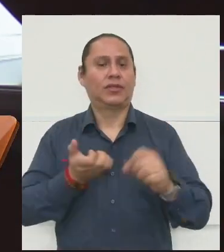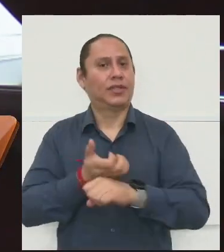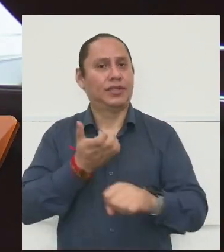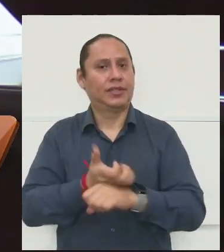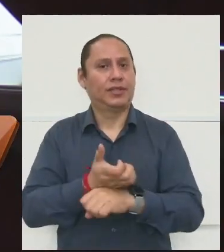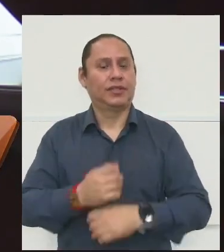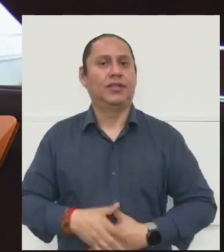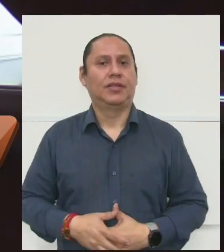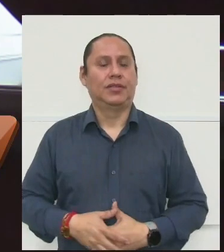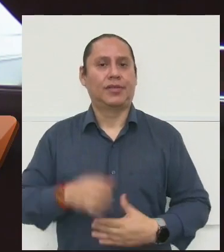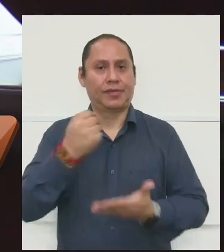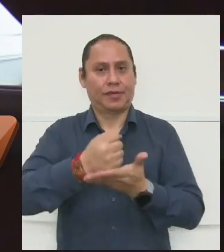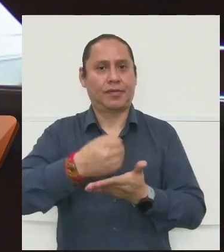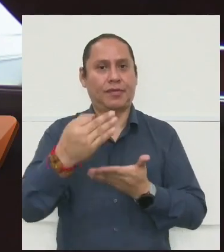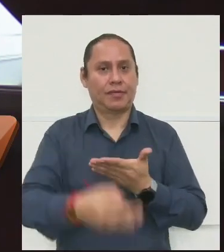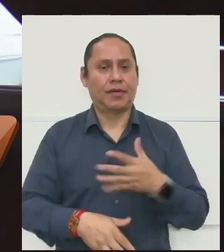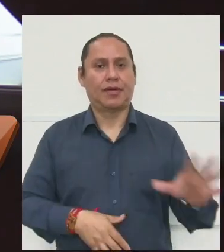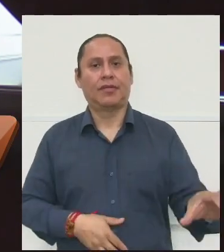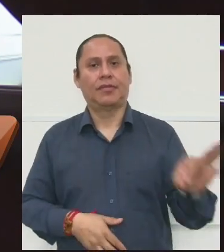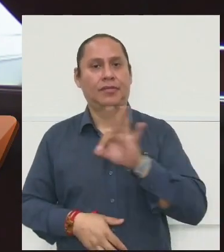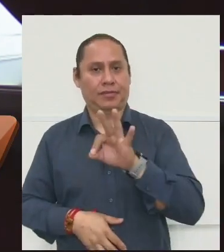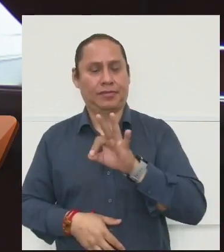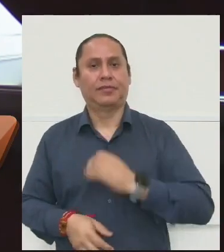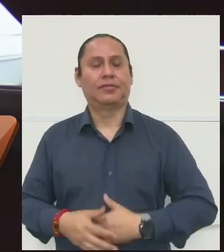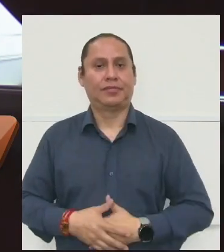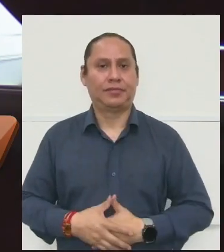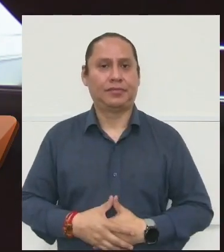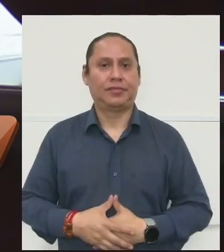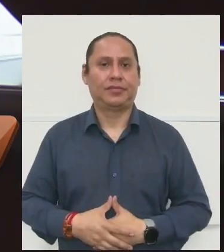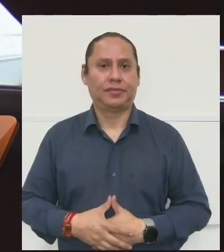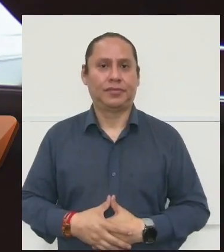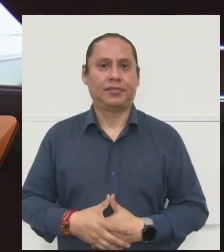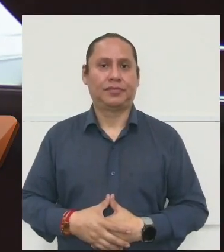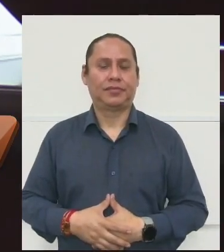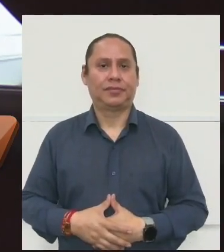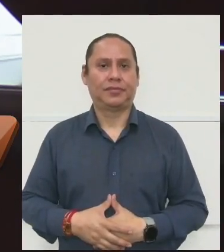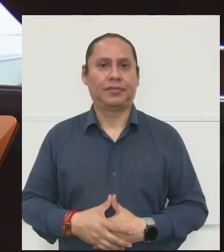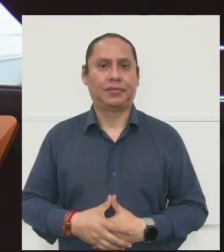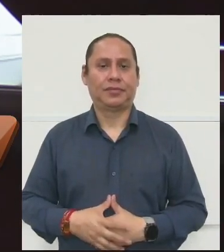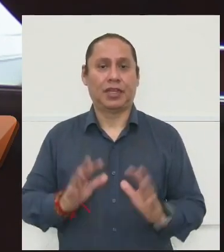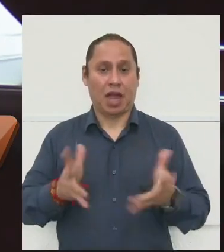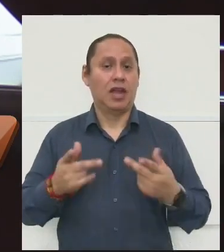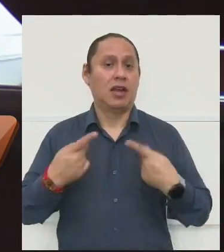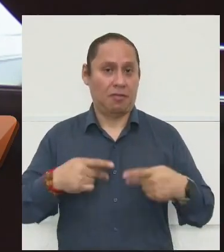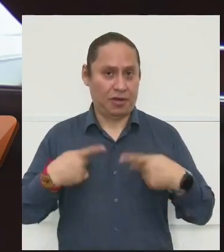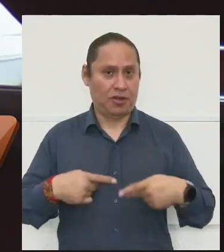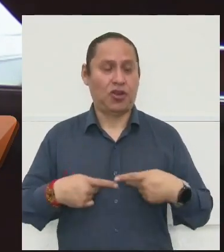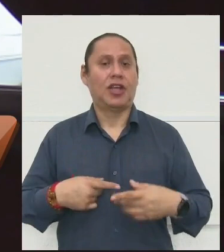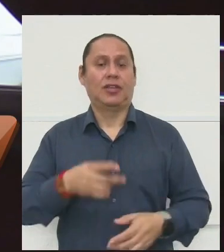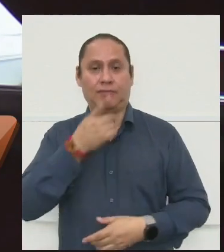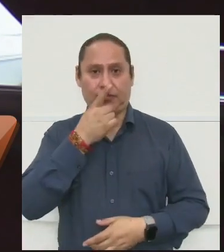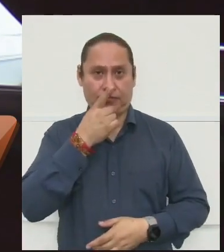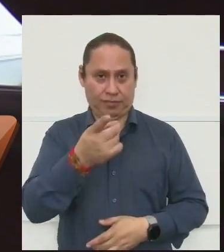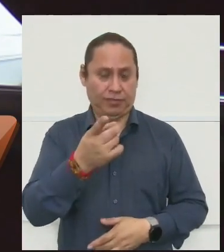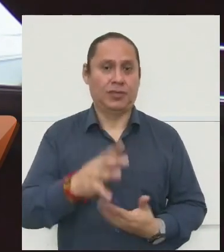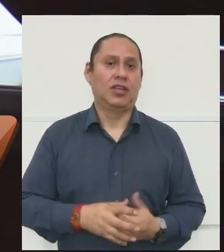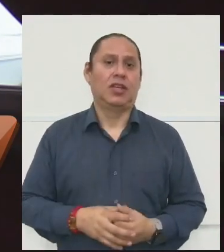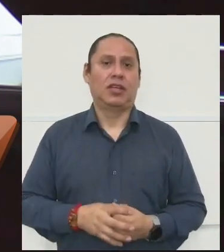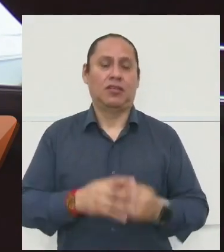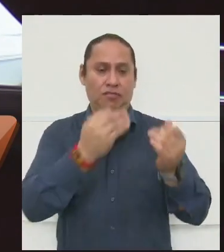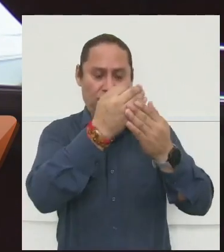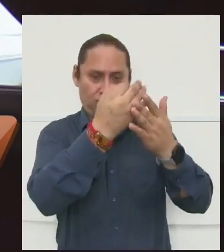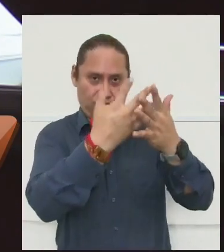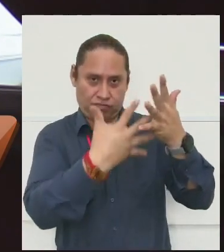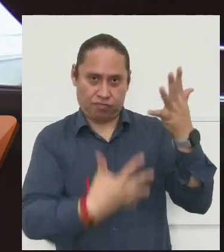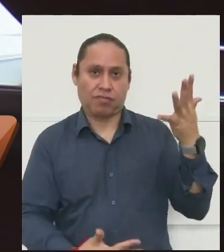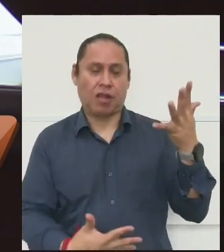estado la aprobación del nombramiento realizado en virtud de que la persona mencionada reúne los requisitos